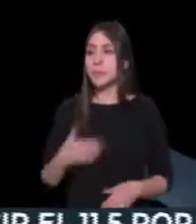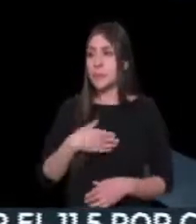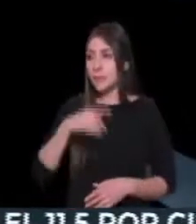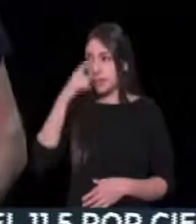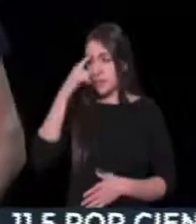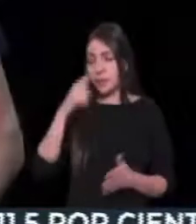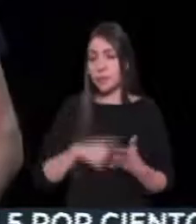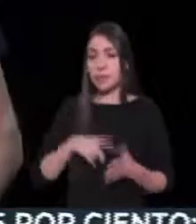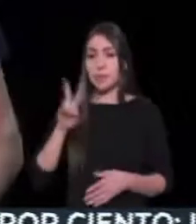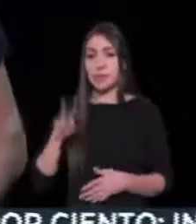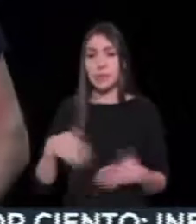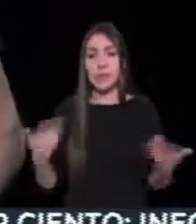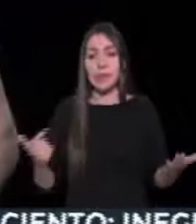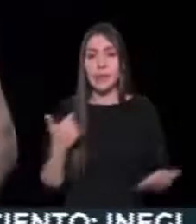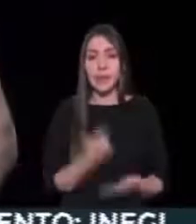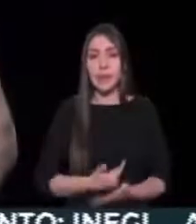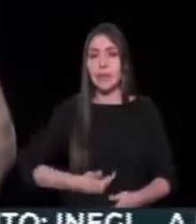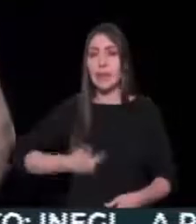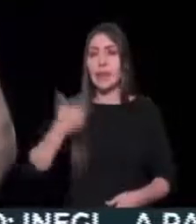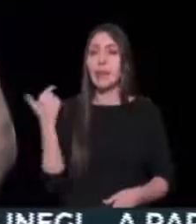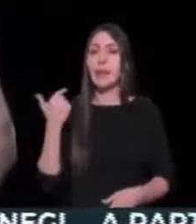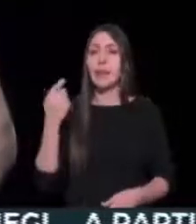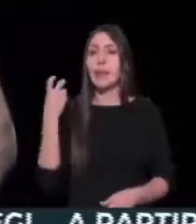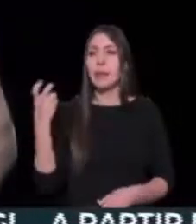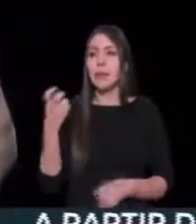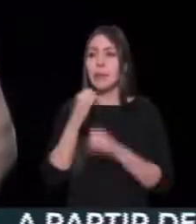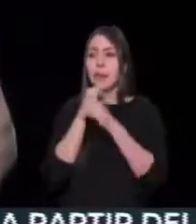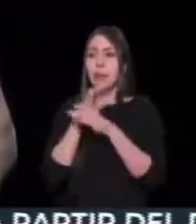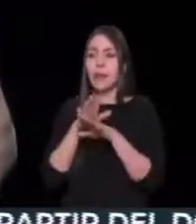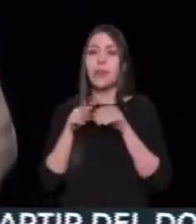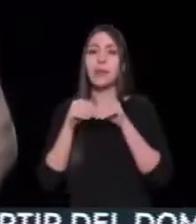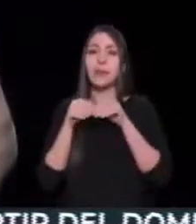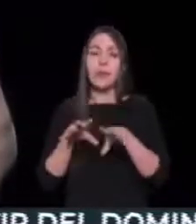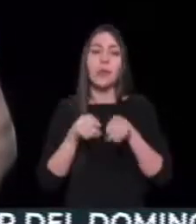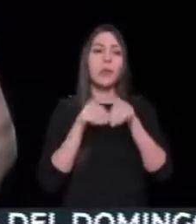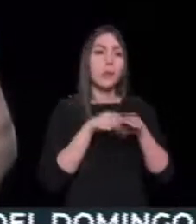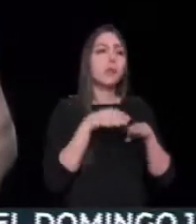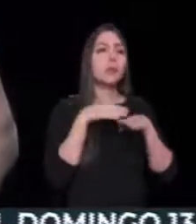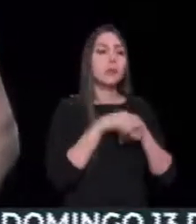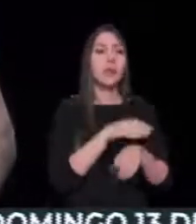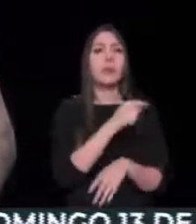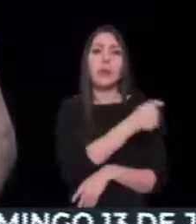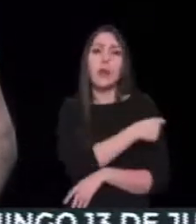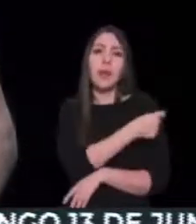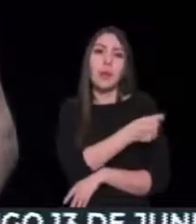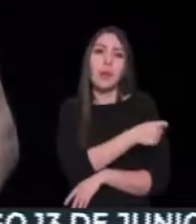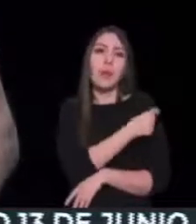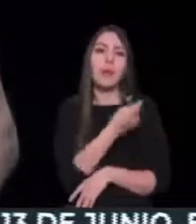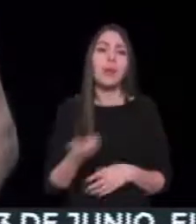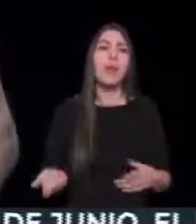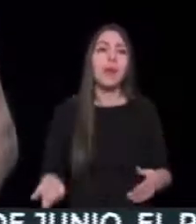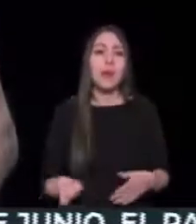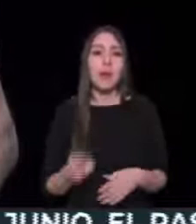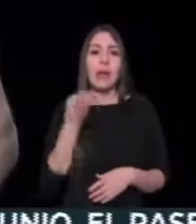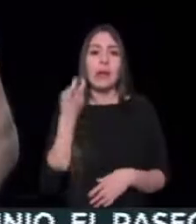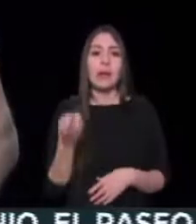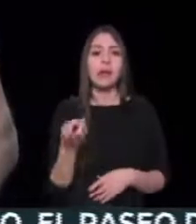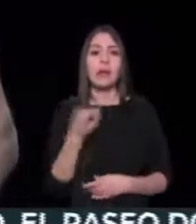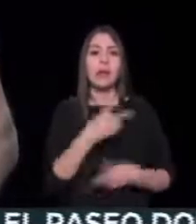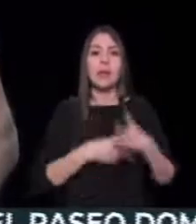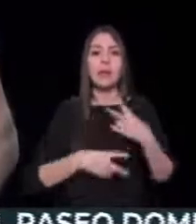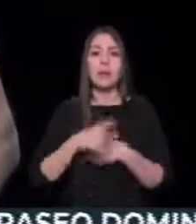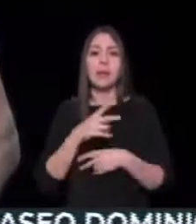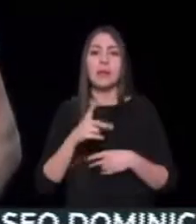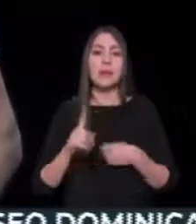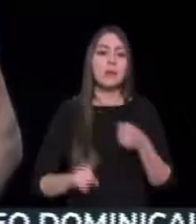grave, miserable, el estar difundiendo este tipo de infodemia con respecto a las vacunas, porque con ello está poniendo en tela de juicio